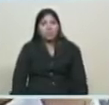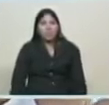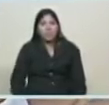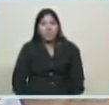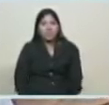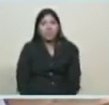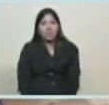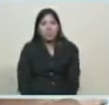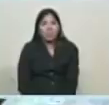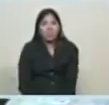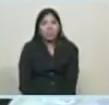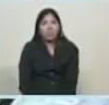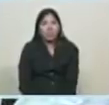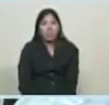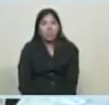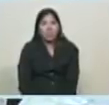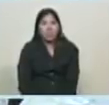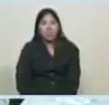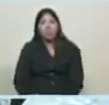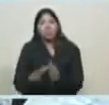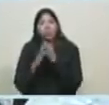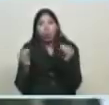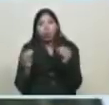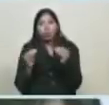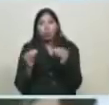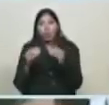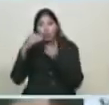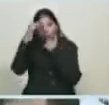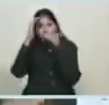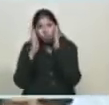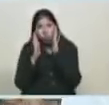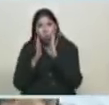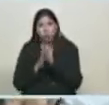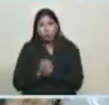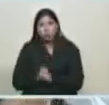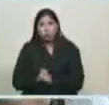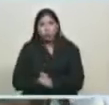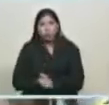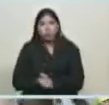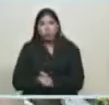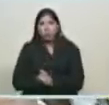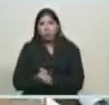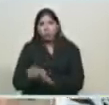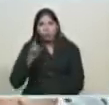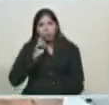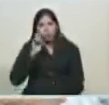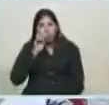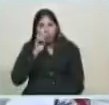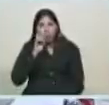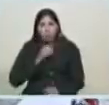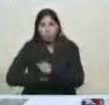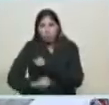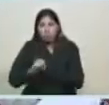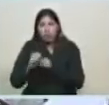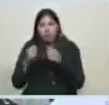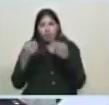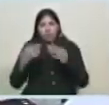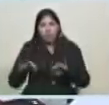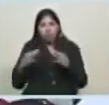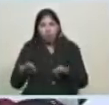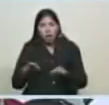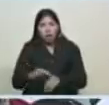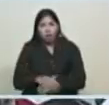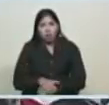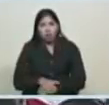para recibir la atención integral y el bono parto humanizado que vamos a arrancar a partir de la próxima semana